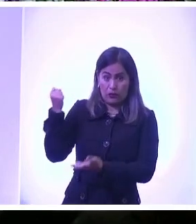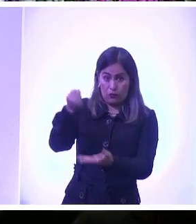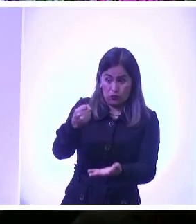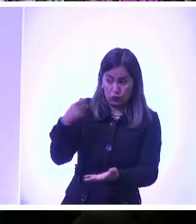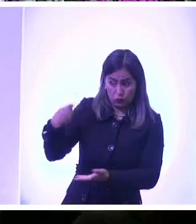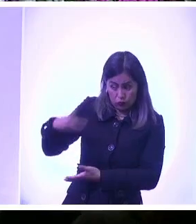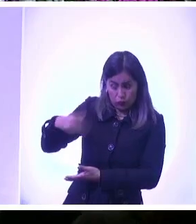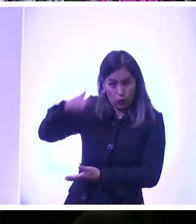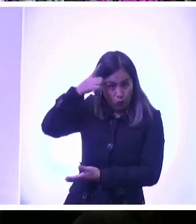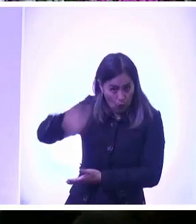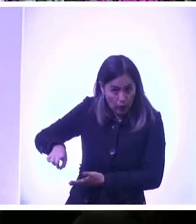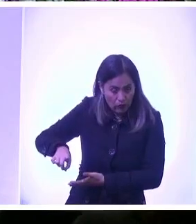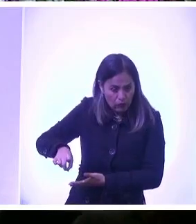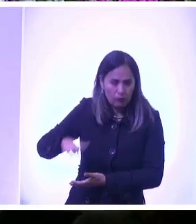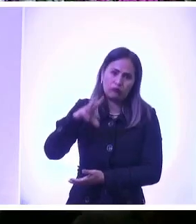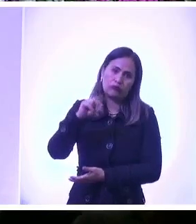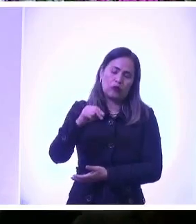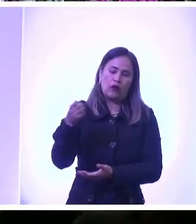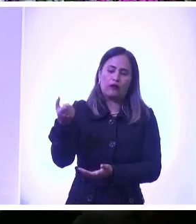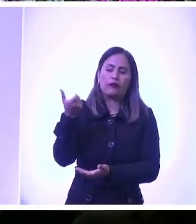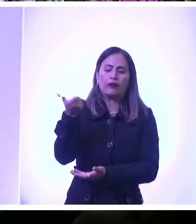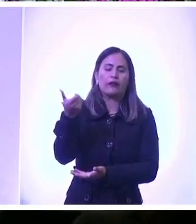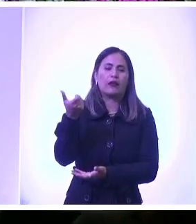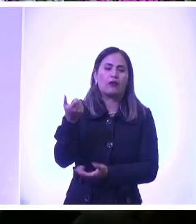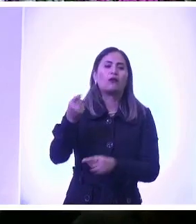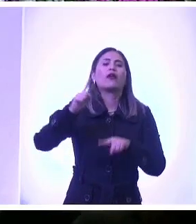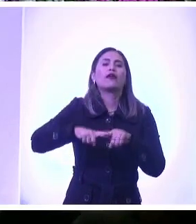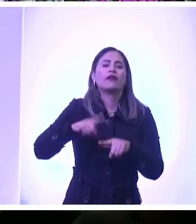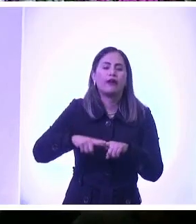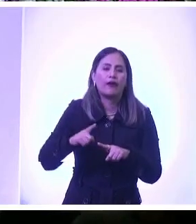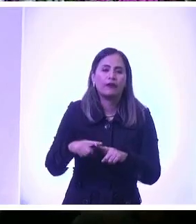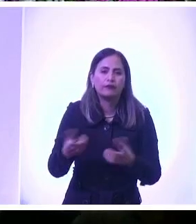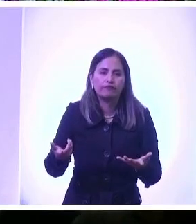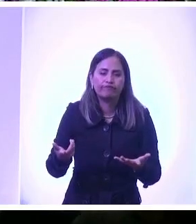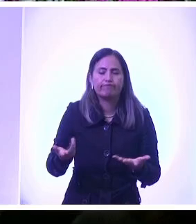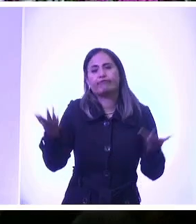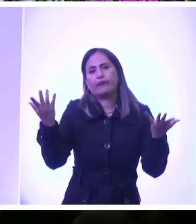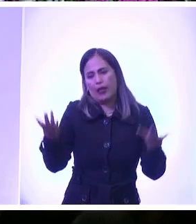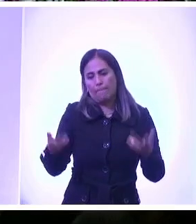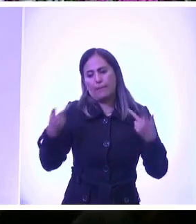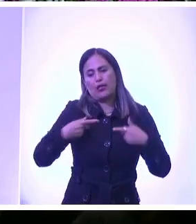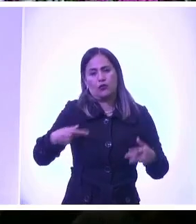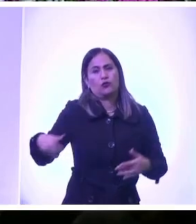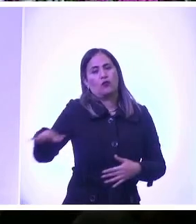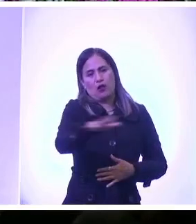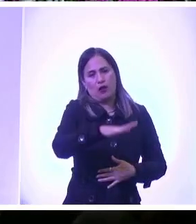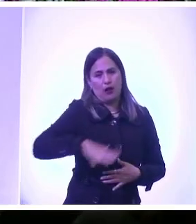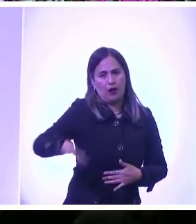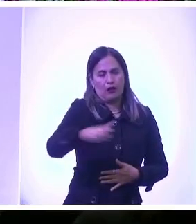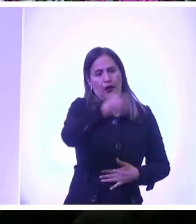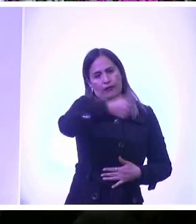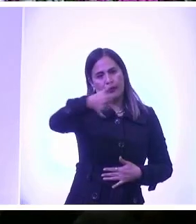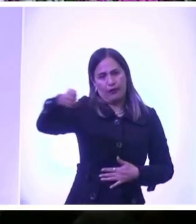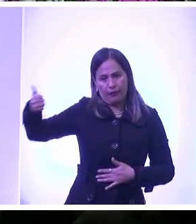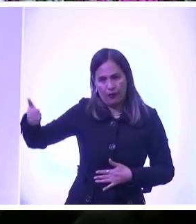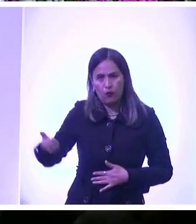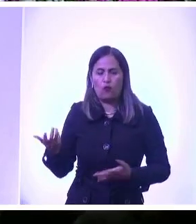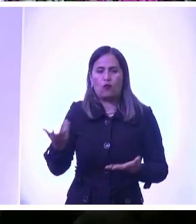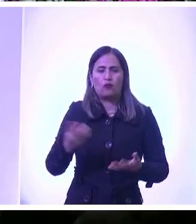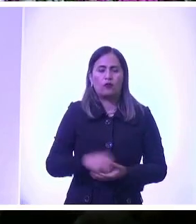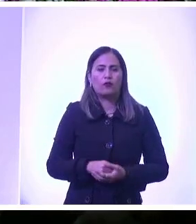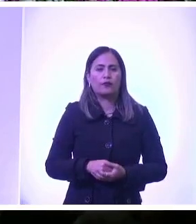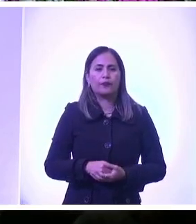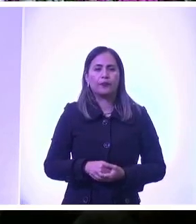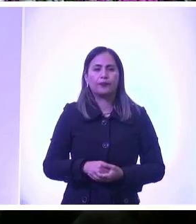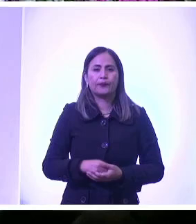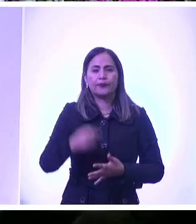ellos el recurso Público de quién es del estado del pueblo de todos y cada uno de nosotros el recurso de